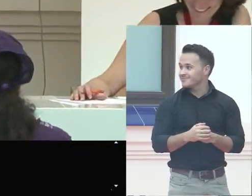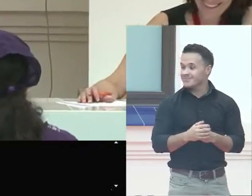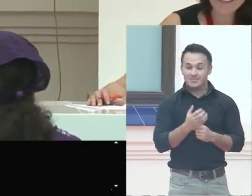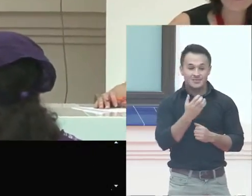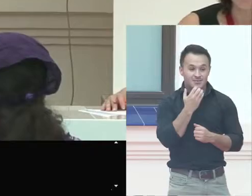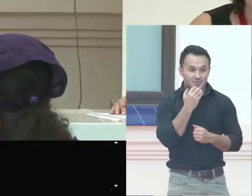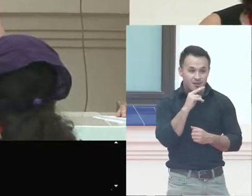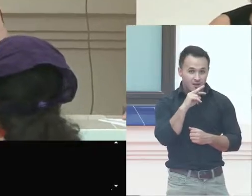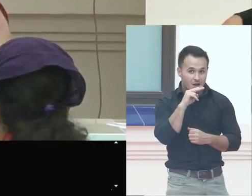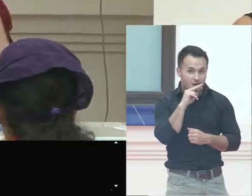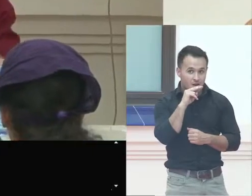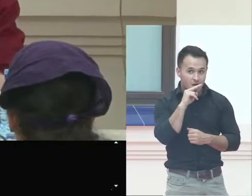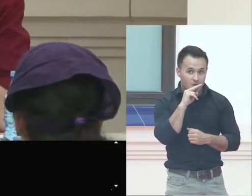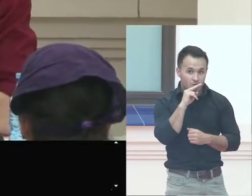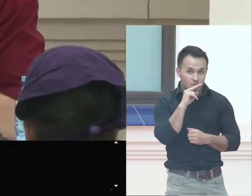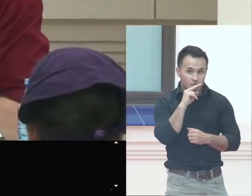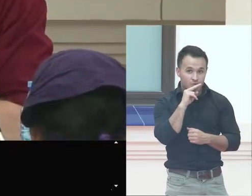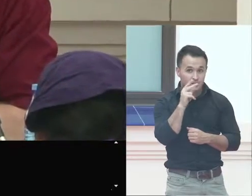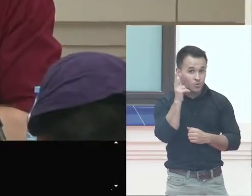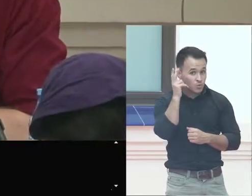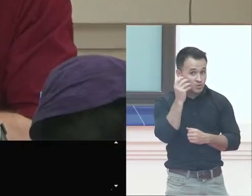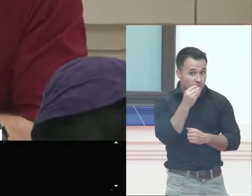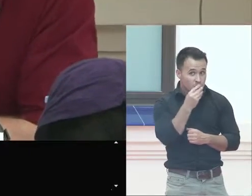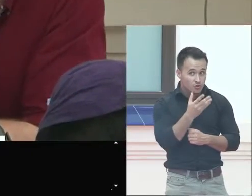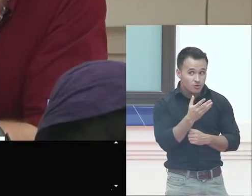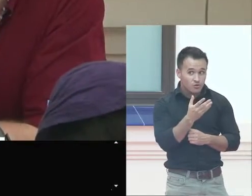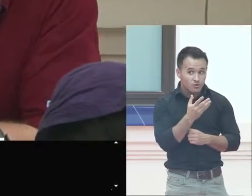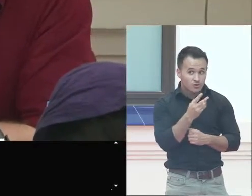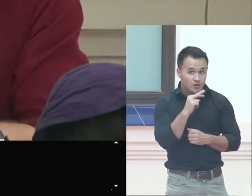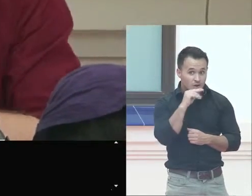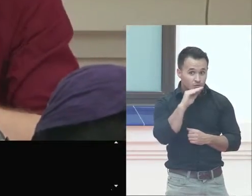Si hablo, ¿eso se oye mejor?